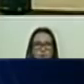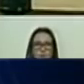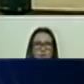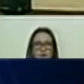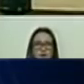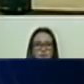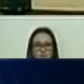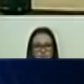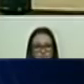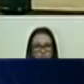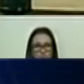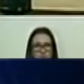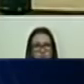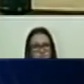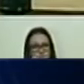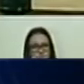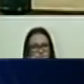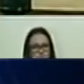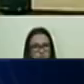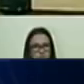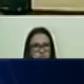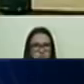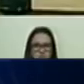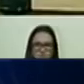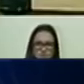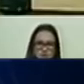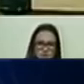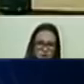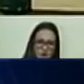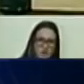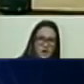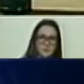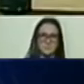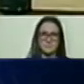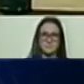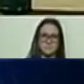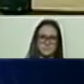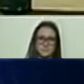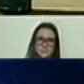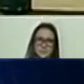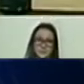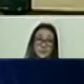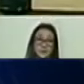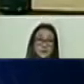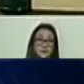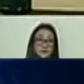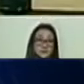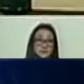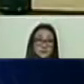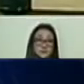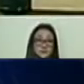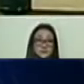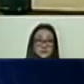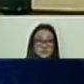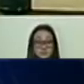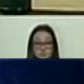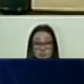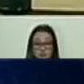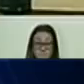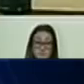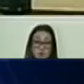SUNDE. Sigamos haciendo esfuerzo con los CLAP, que fuera de la familia venezolana si no existieran los CLAP, que hay que